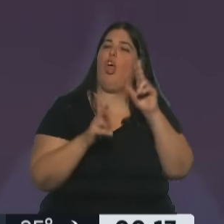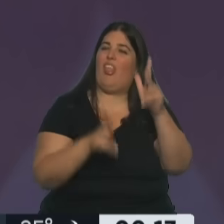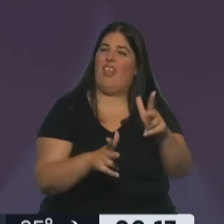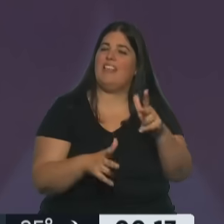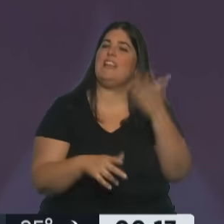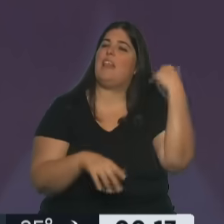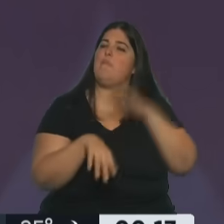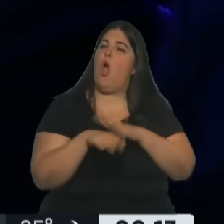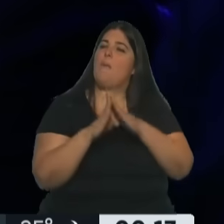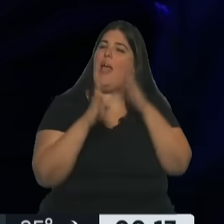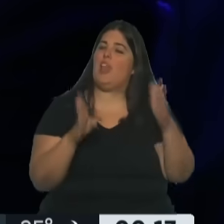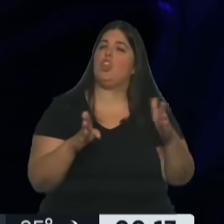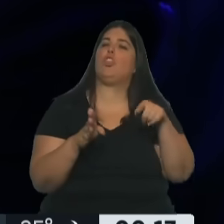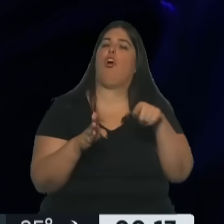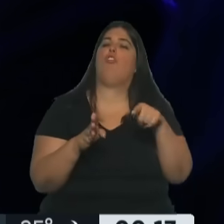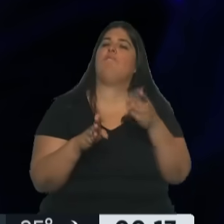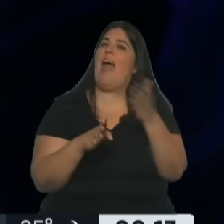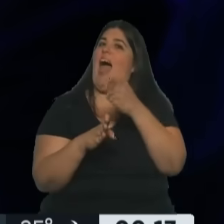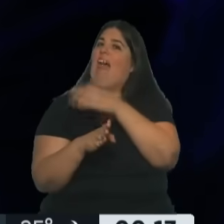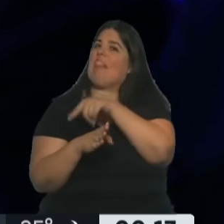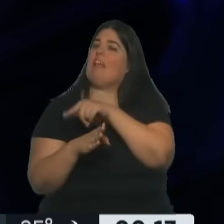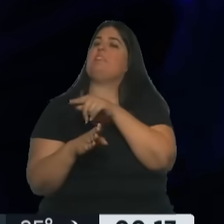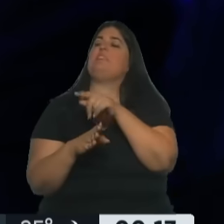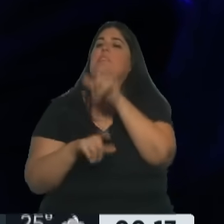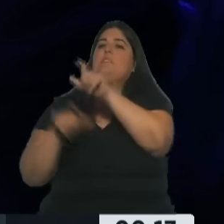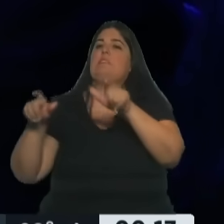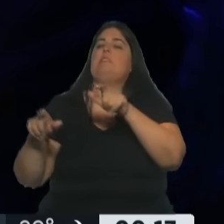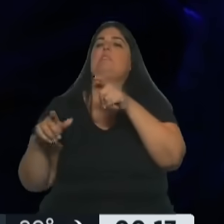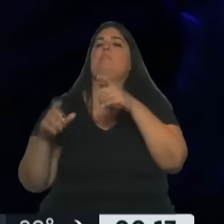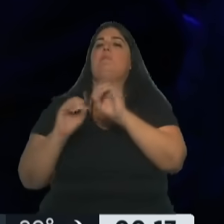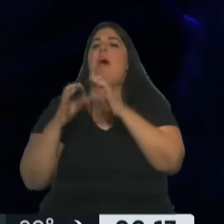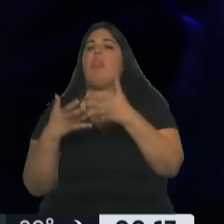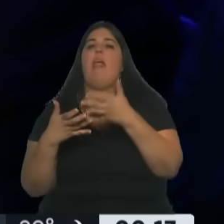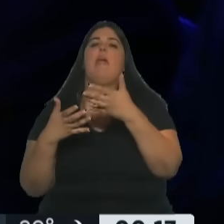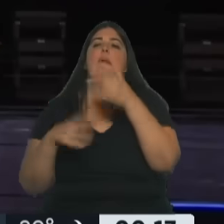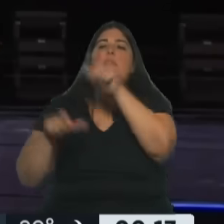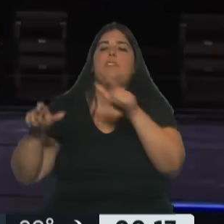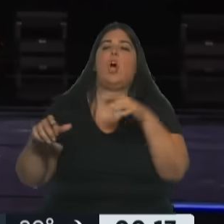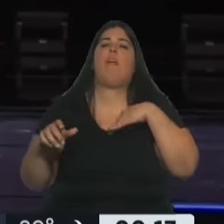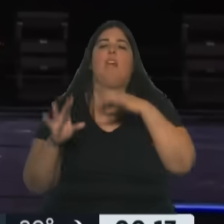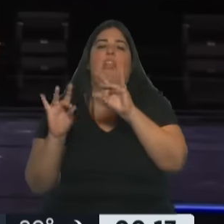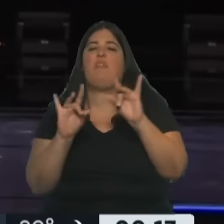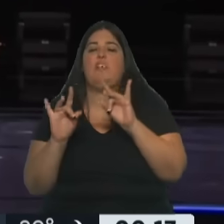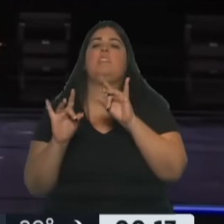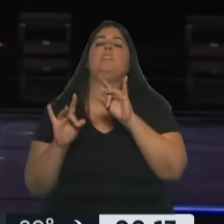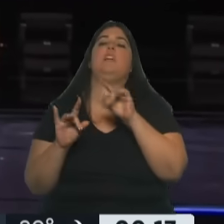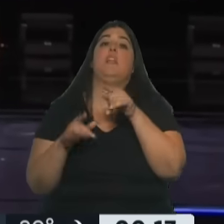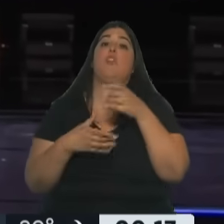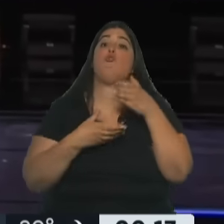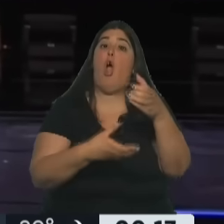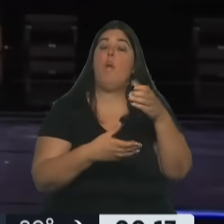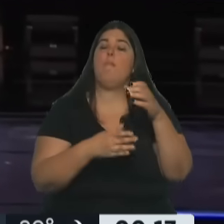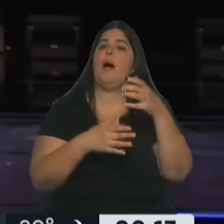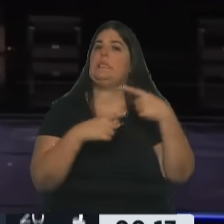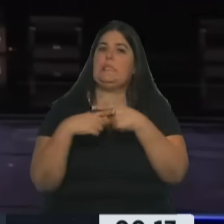época. Veníamos de una época dura en la vida de todos, de la pandemia, y fue una copa difícil.